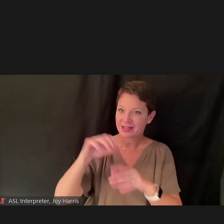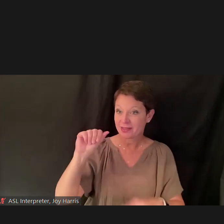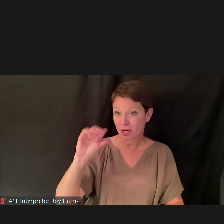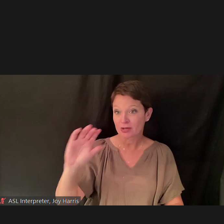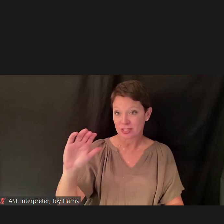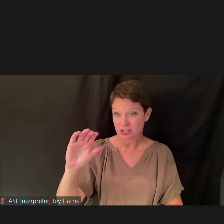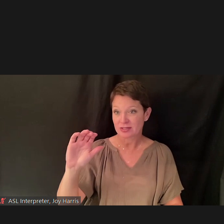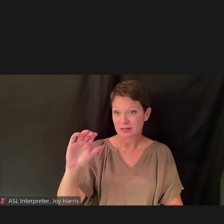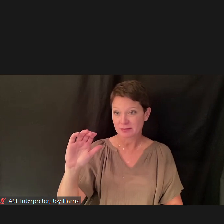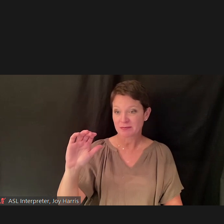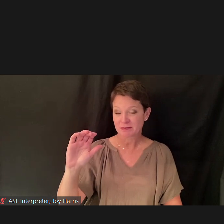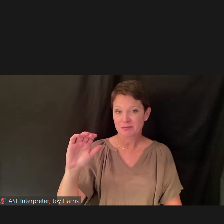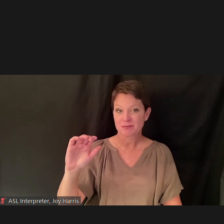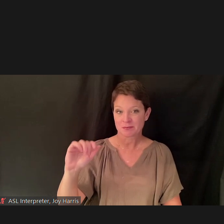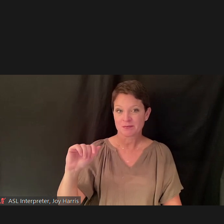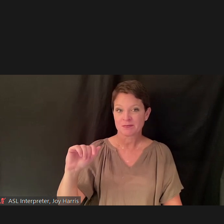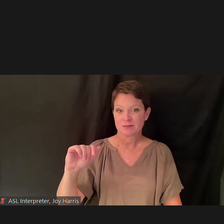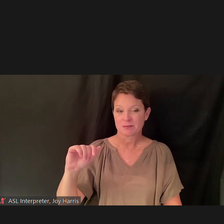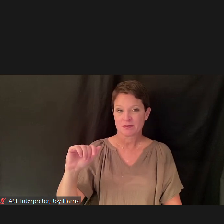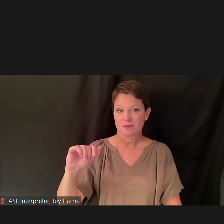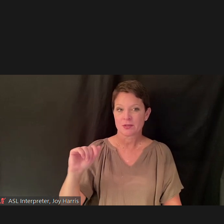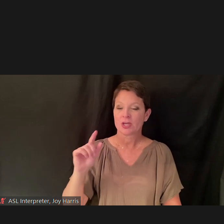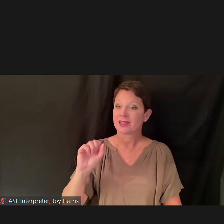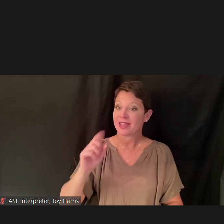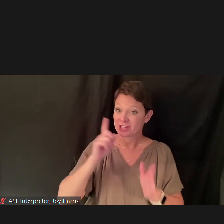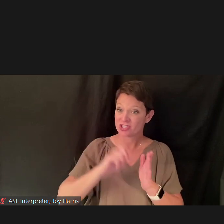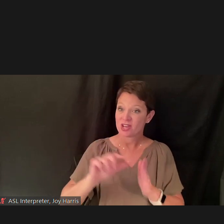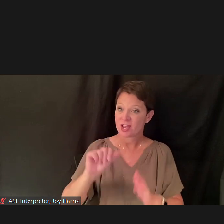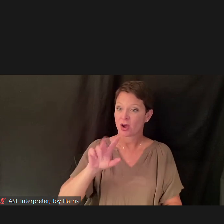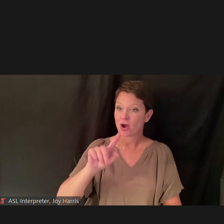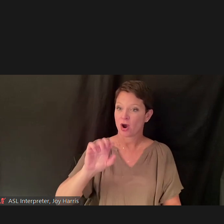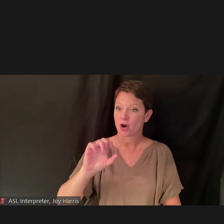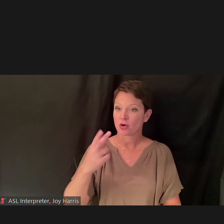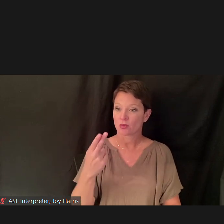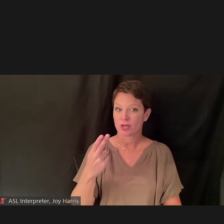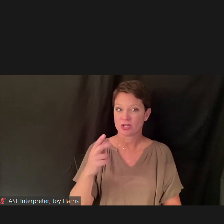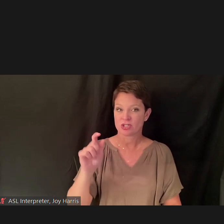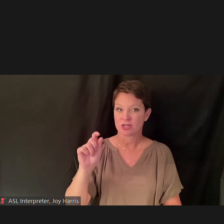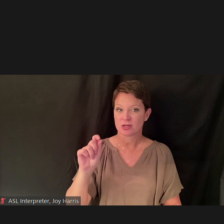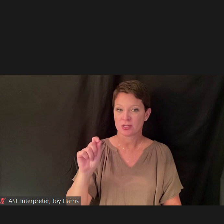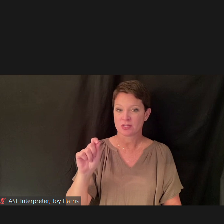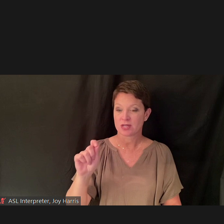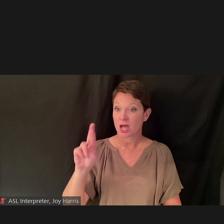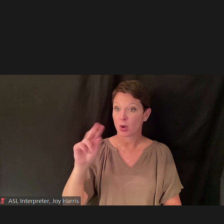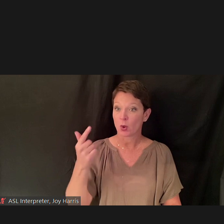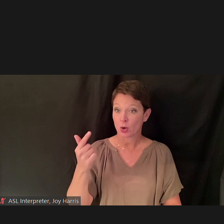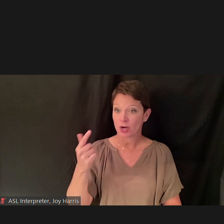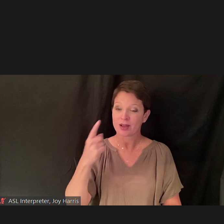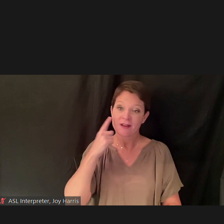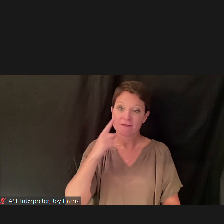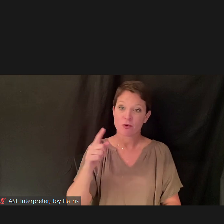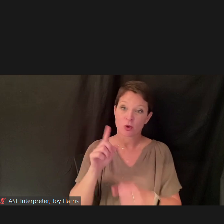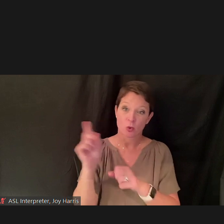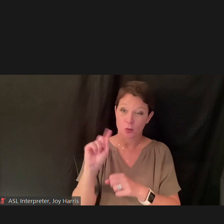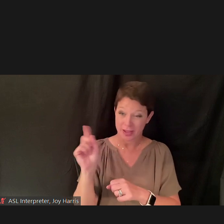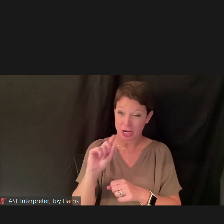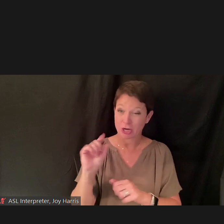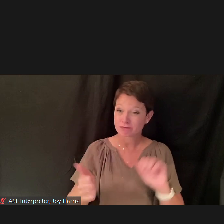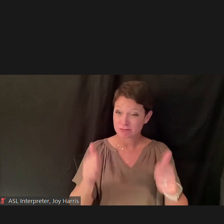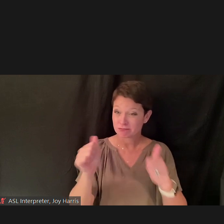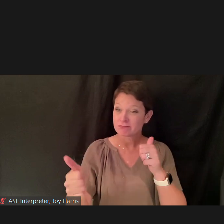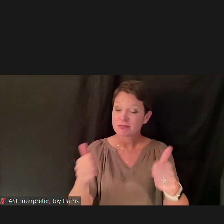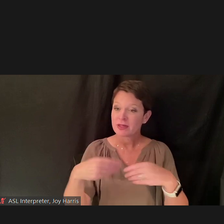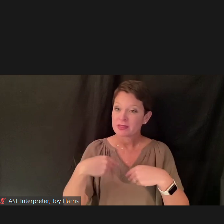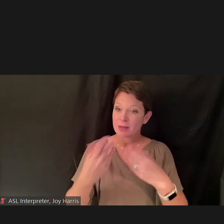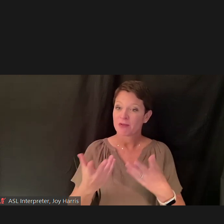pasar tiempo en el interior, en aire acondicionado. Puede visitar